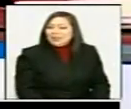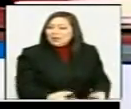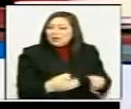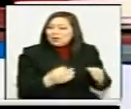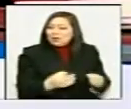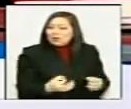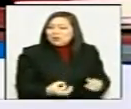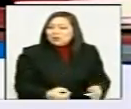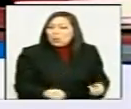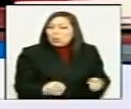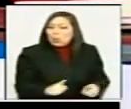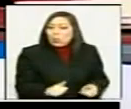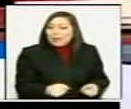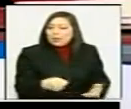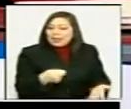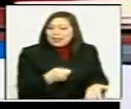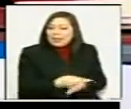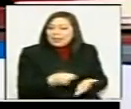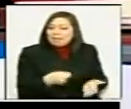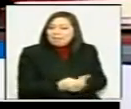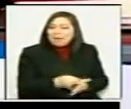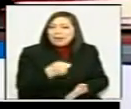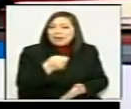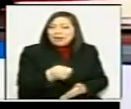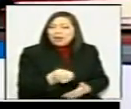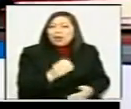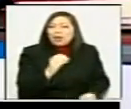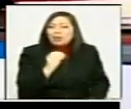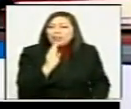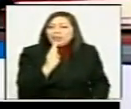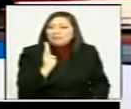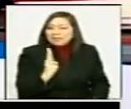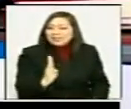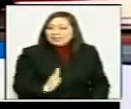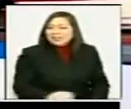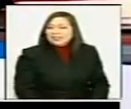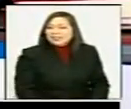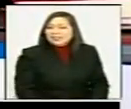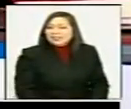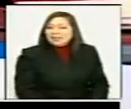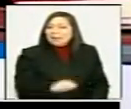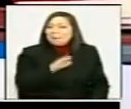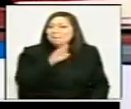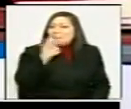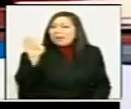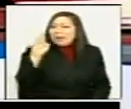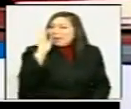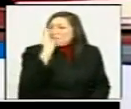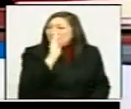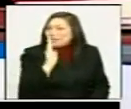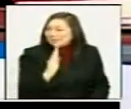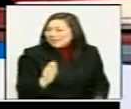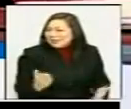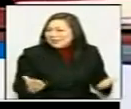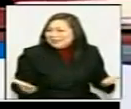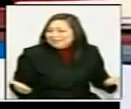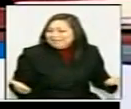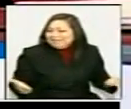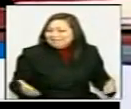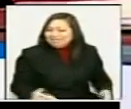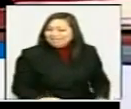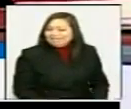justo cuando paga los adelantos a Odebrecht, viaja a Brasil.